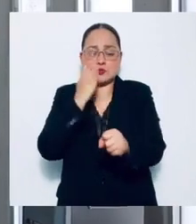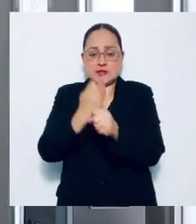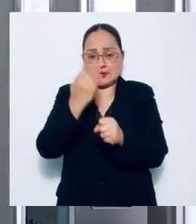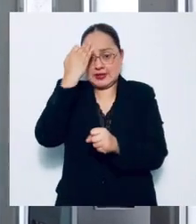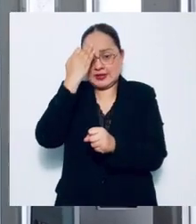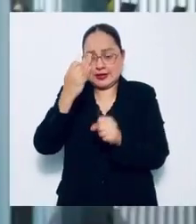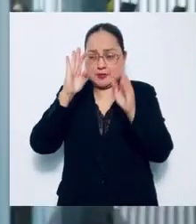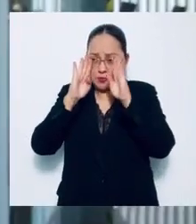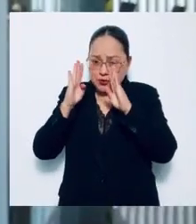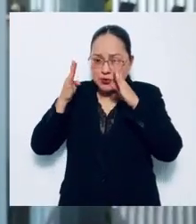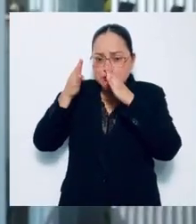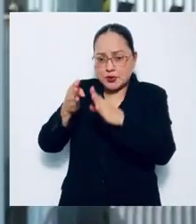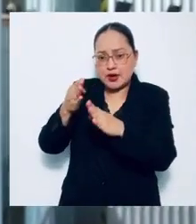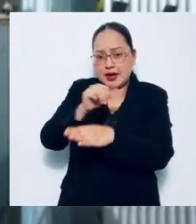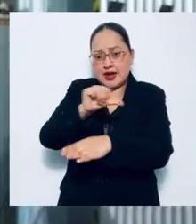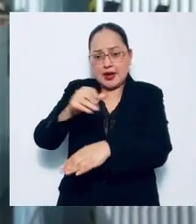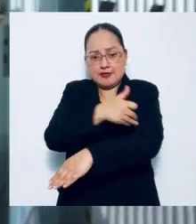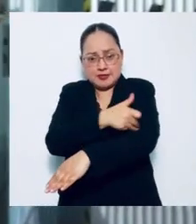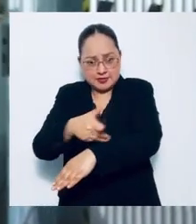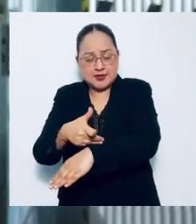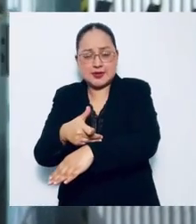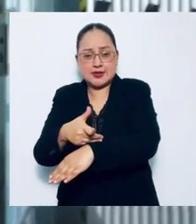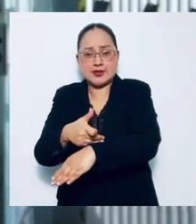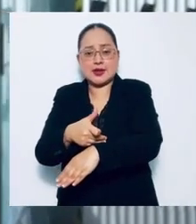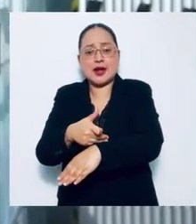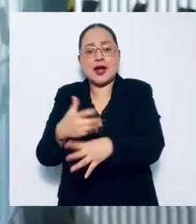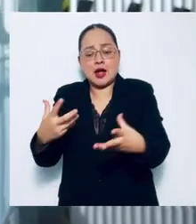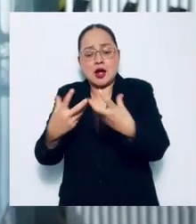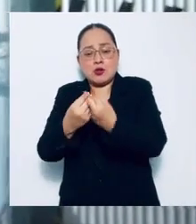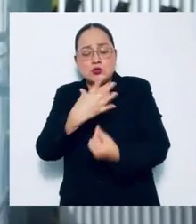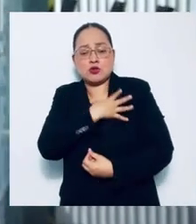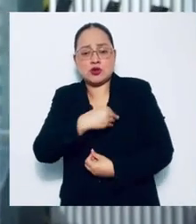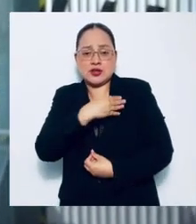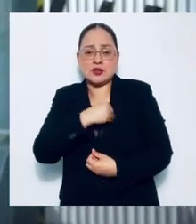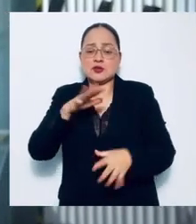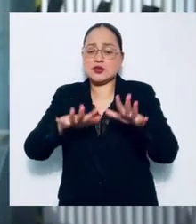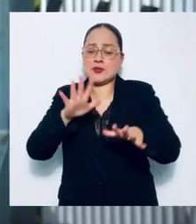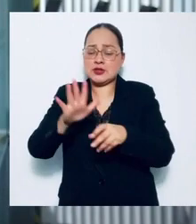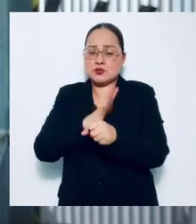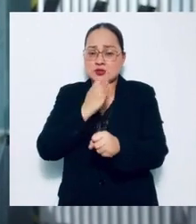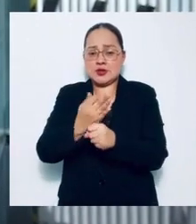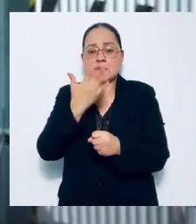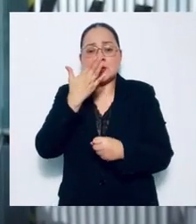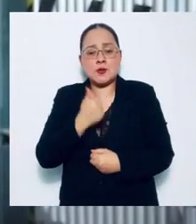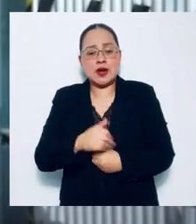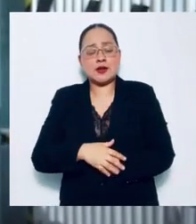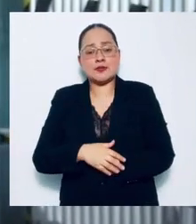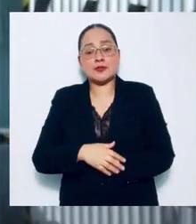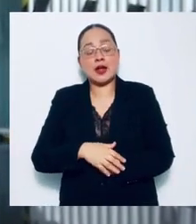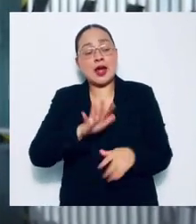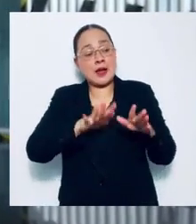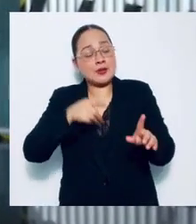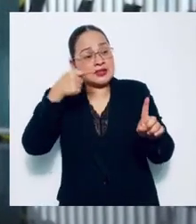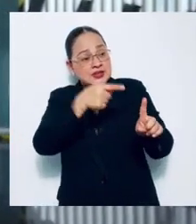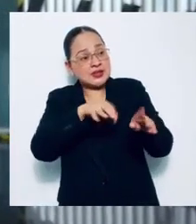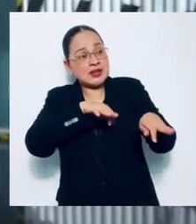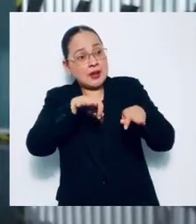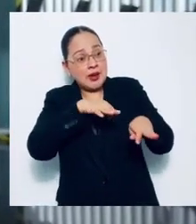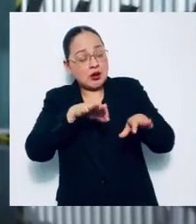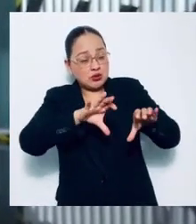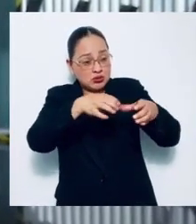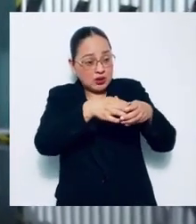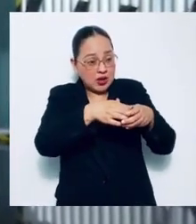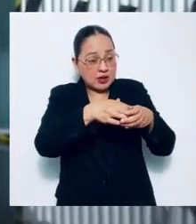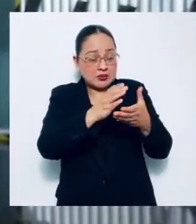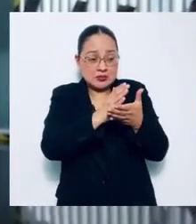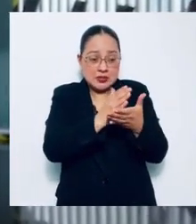tiempo a tu familia y a tus hijos, de separar tu trabajo, tu